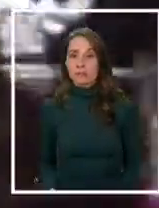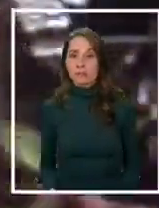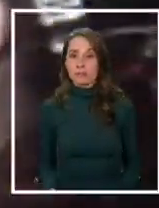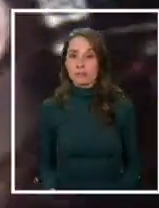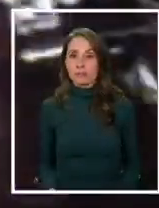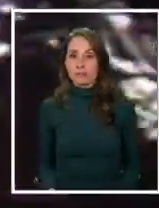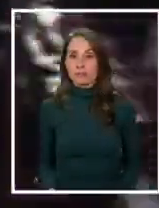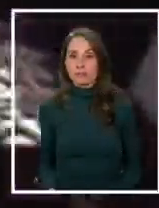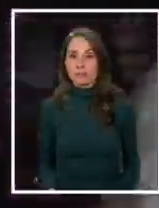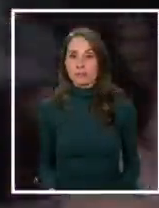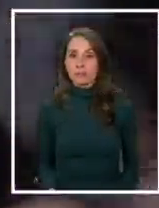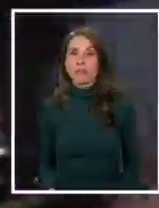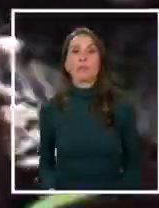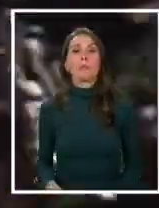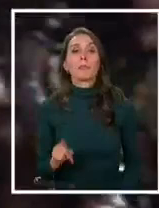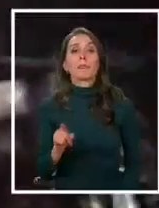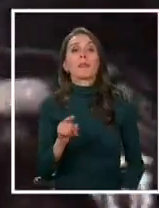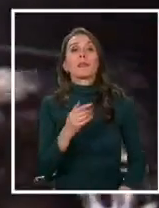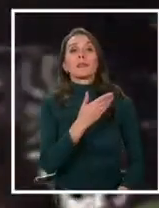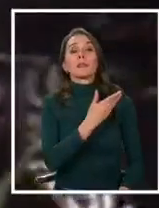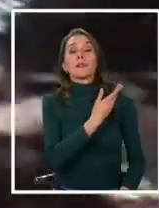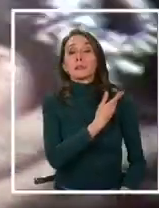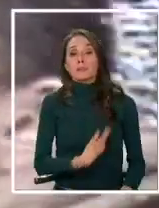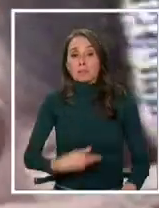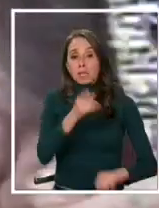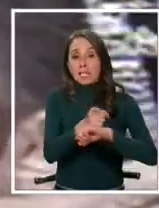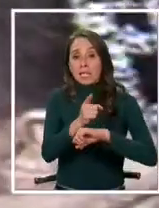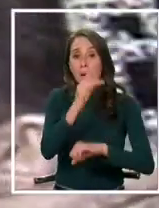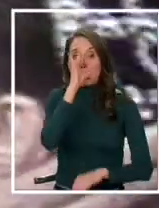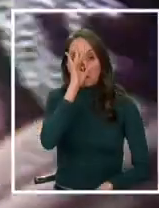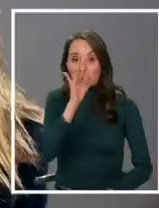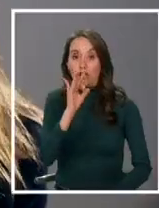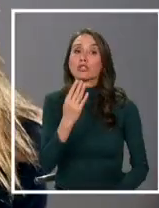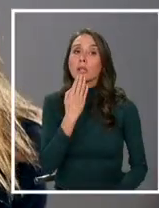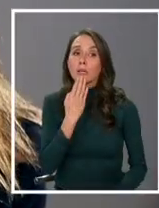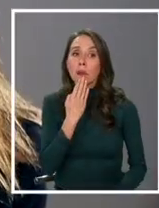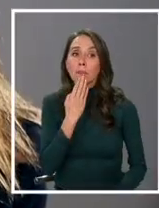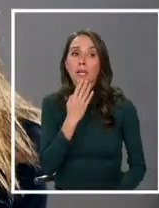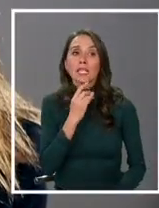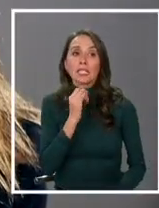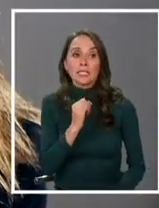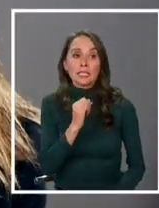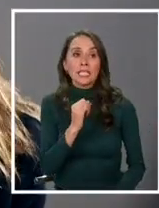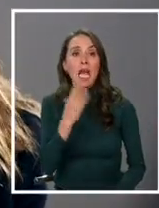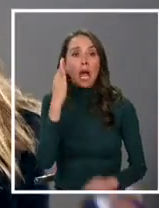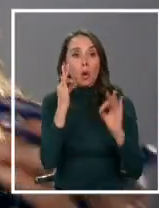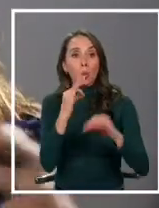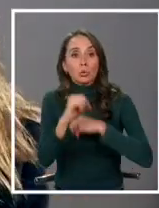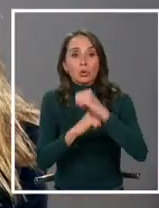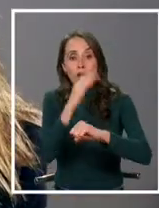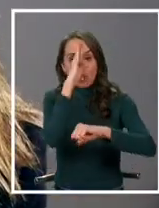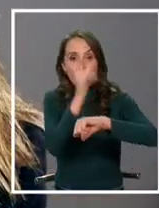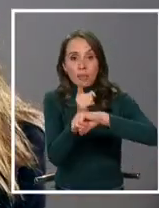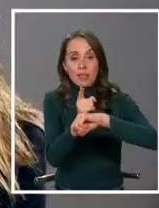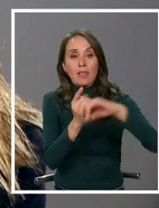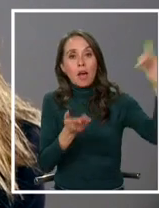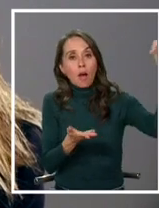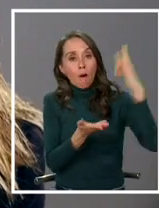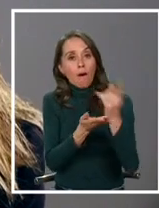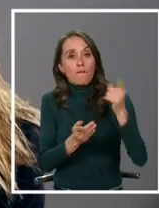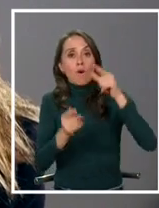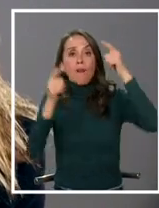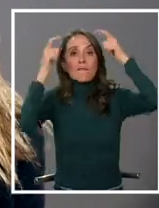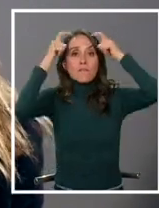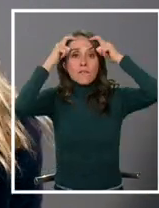Cecilia el régimen de pinochet tampoco quiso ser ajeno efectivamente era plena dictadura cuando ella vuelve siendo mi